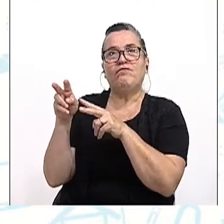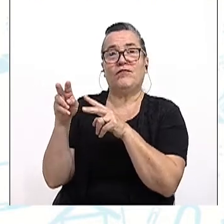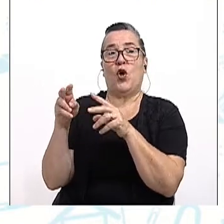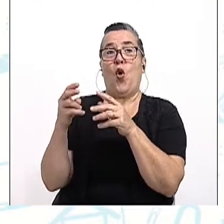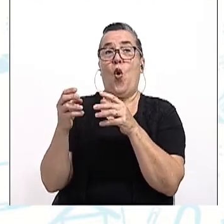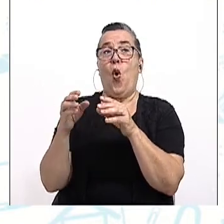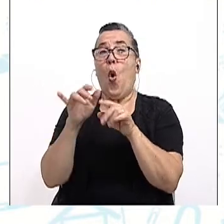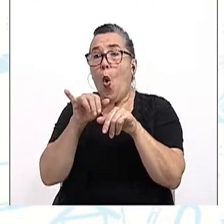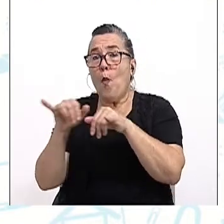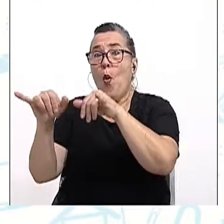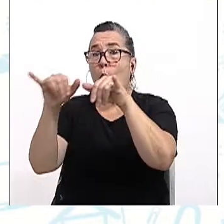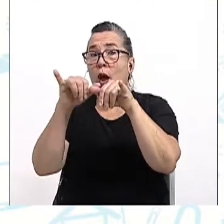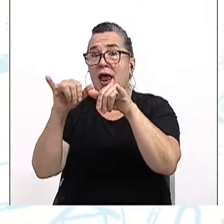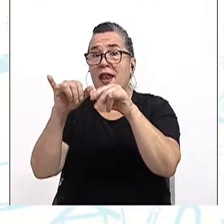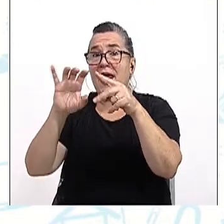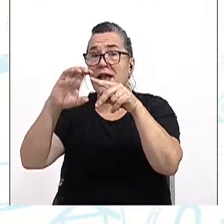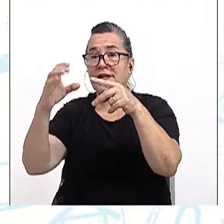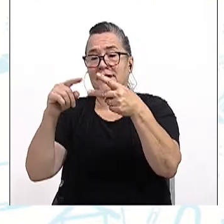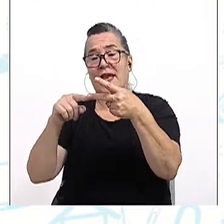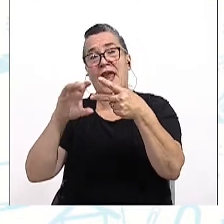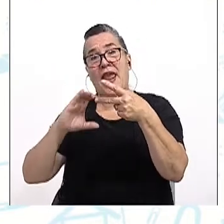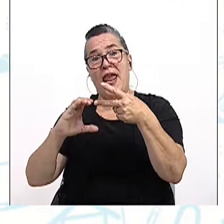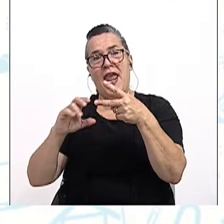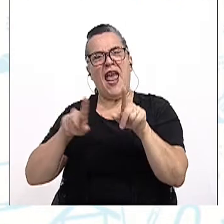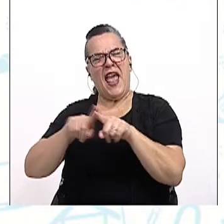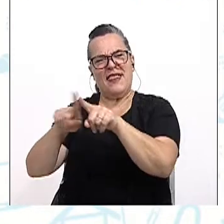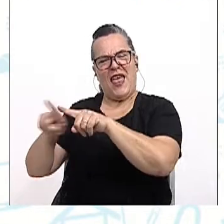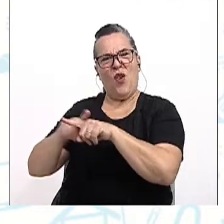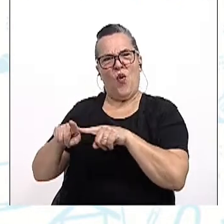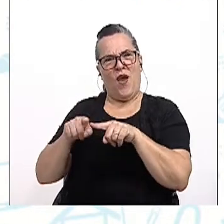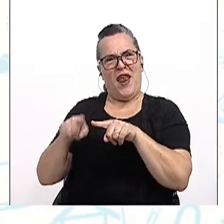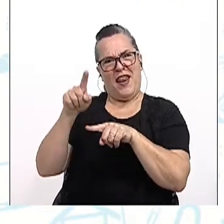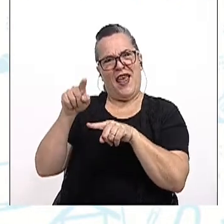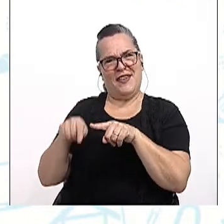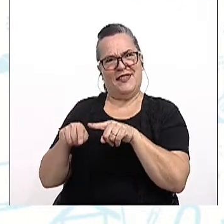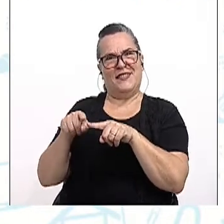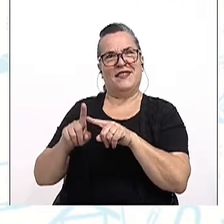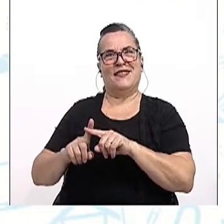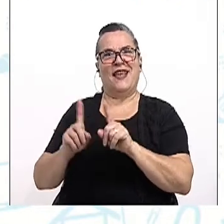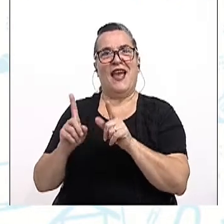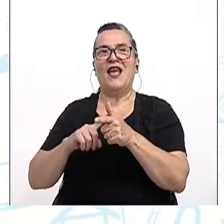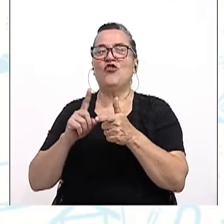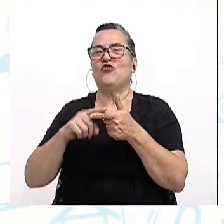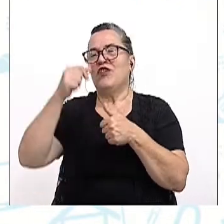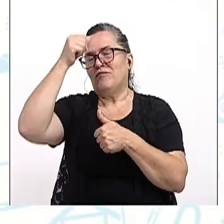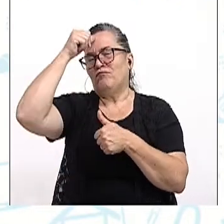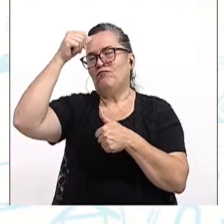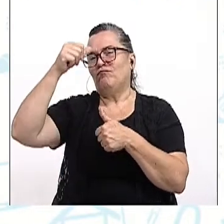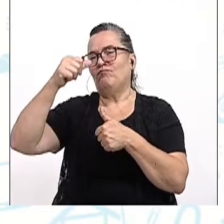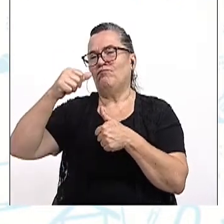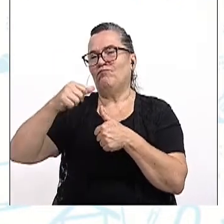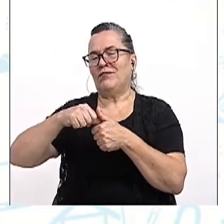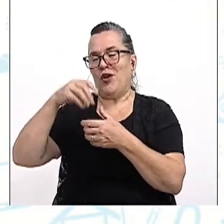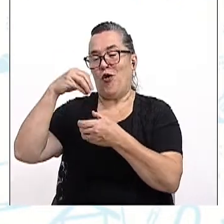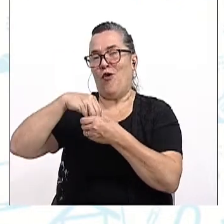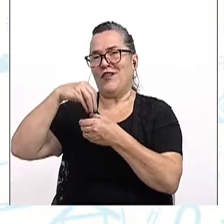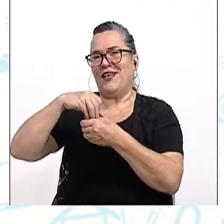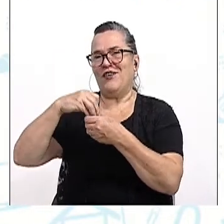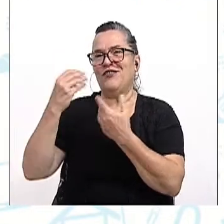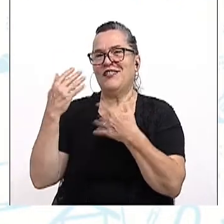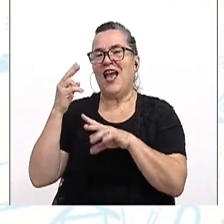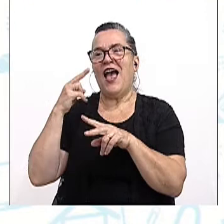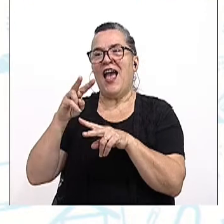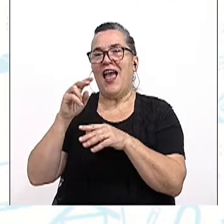las homogéneas y las heterogéneas, que de seguro están recordando muchos de estos contenidos que tal vez vieron